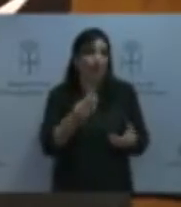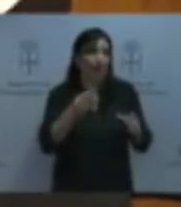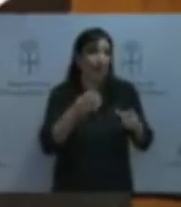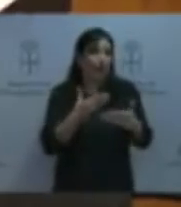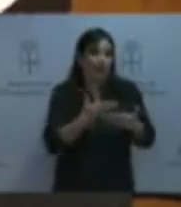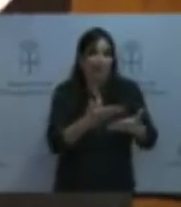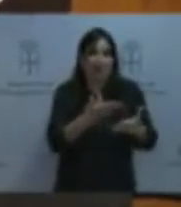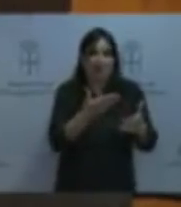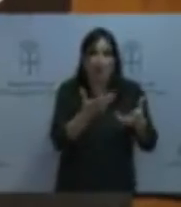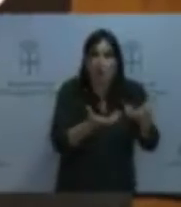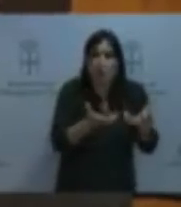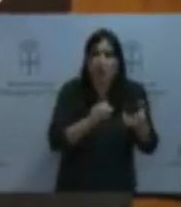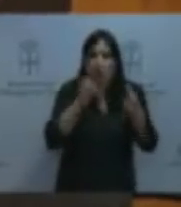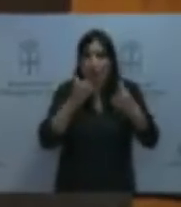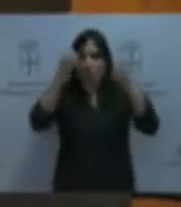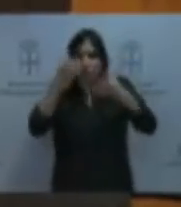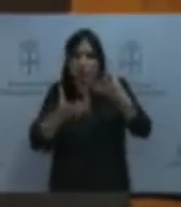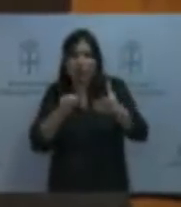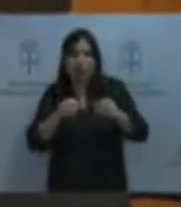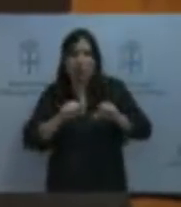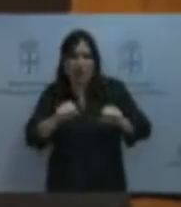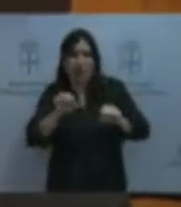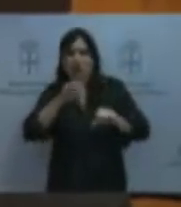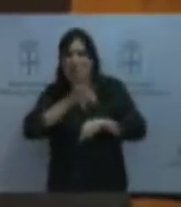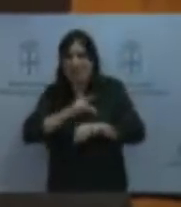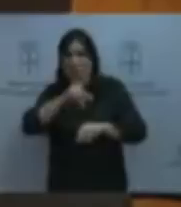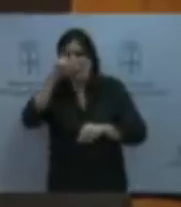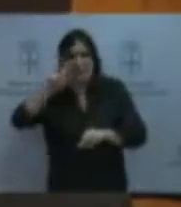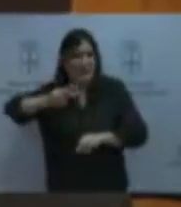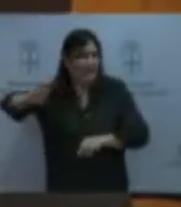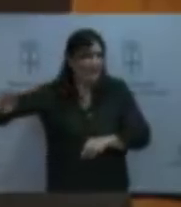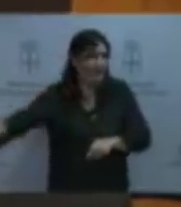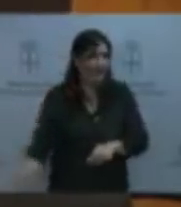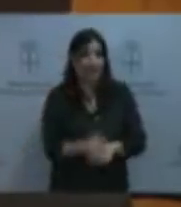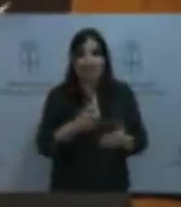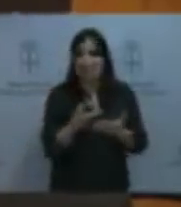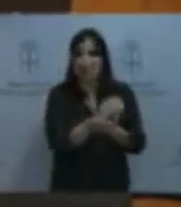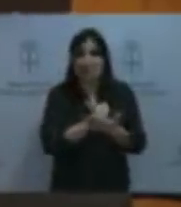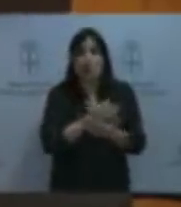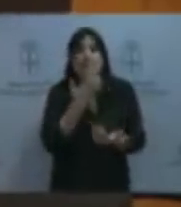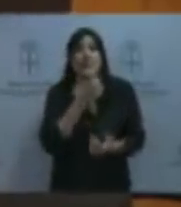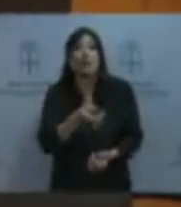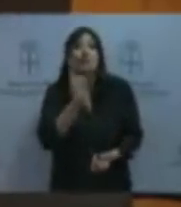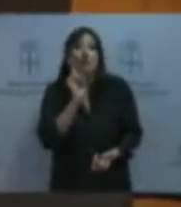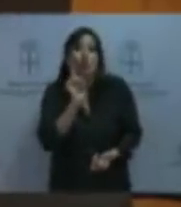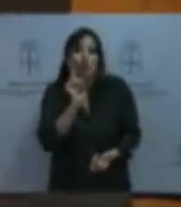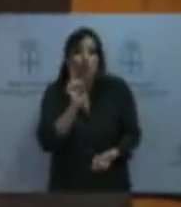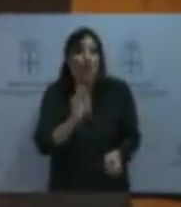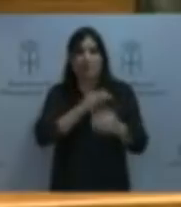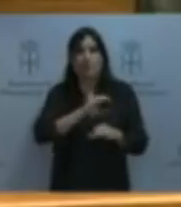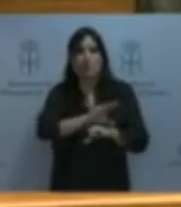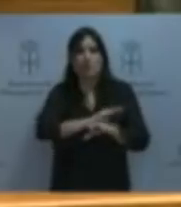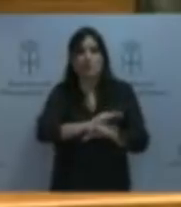celadores, médicos, enfermeras, etcétera, etcétera, que exclusivamente hubiéramos anulado la convocatoria de este grupo